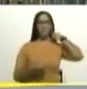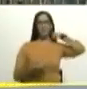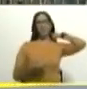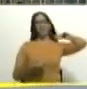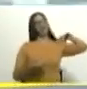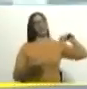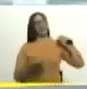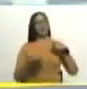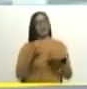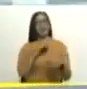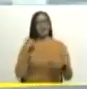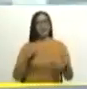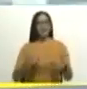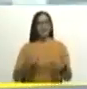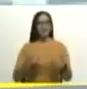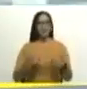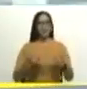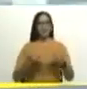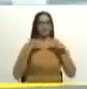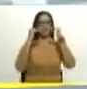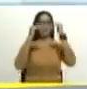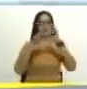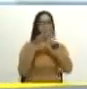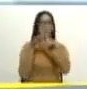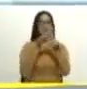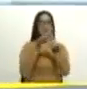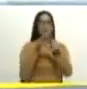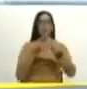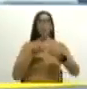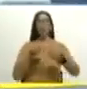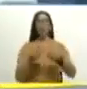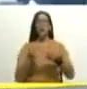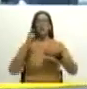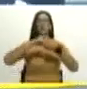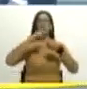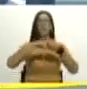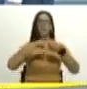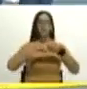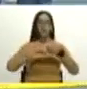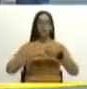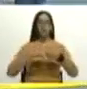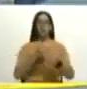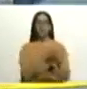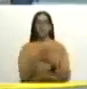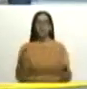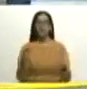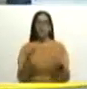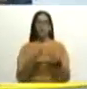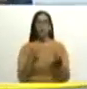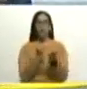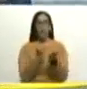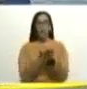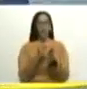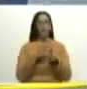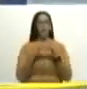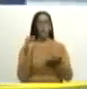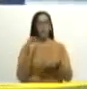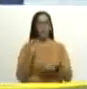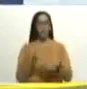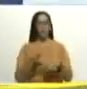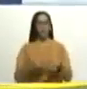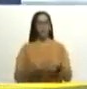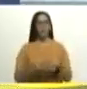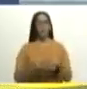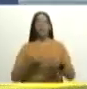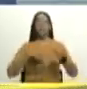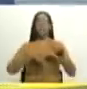China eleva la relación a una asociación estratégica a toda prueba y en todo momento.